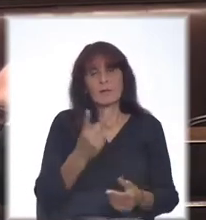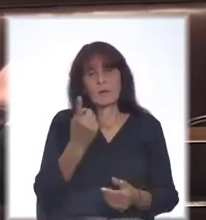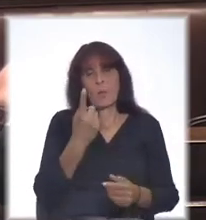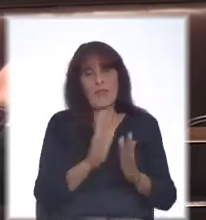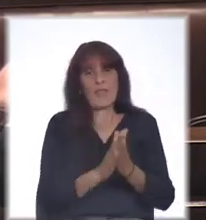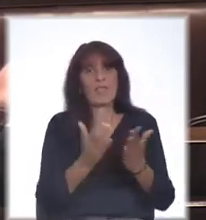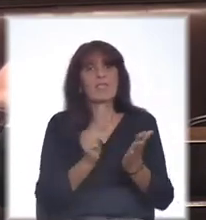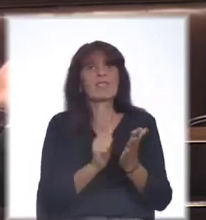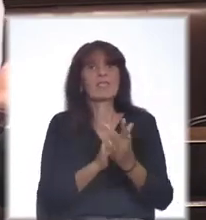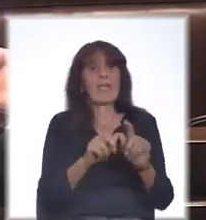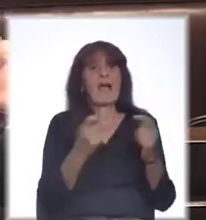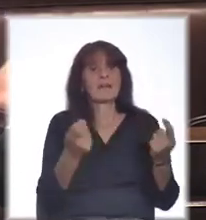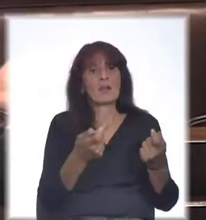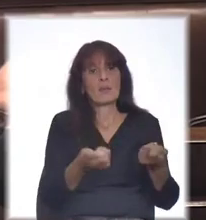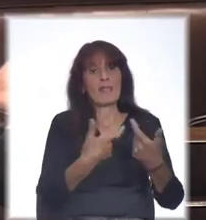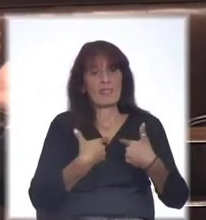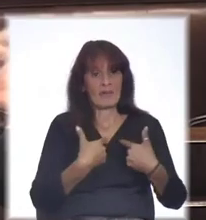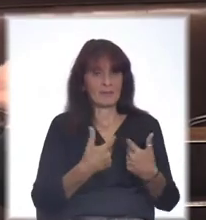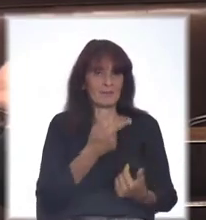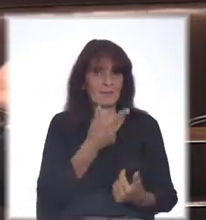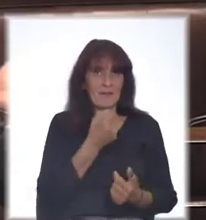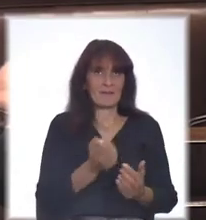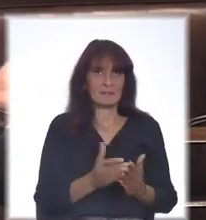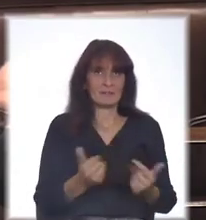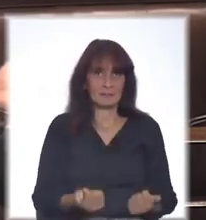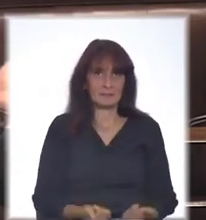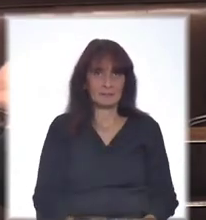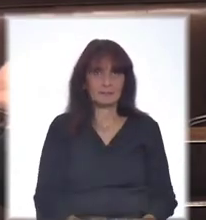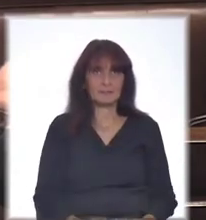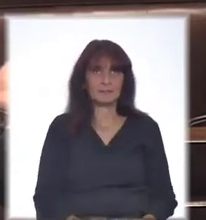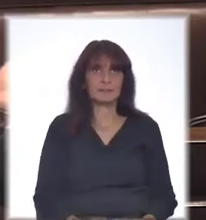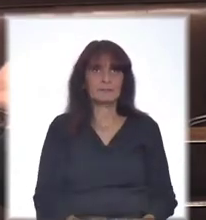diariero para entregar las noticias.